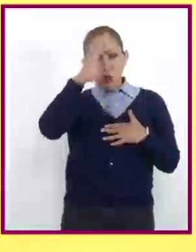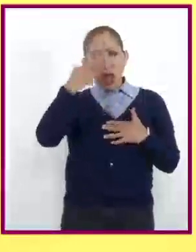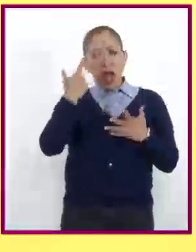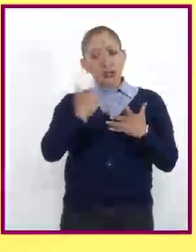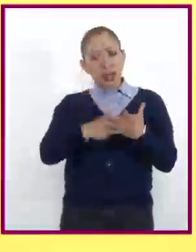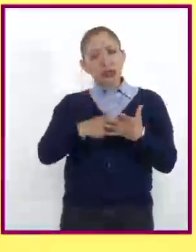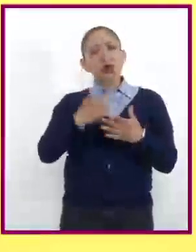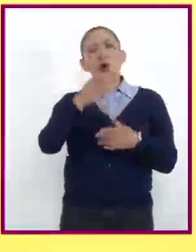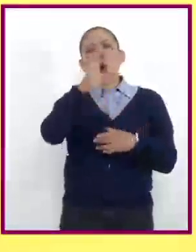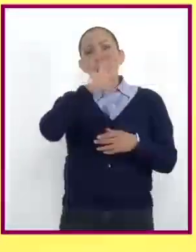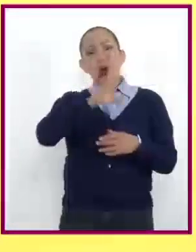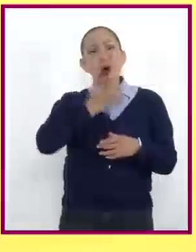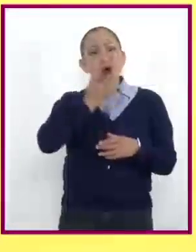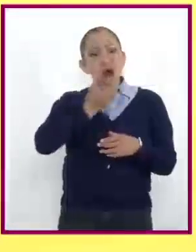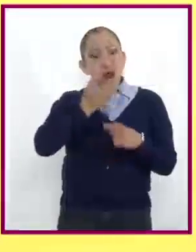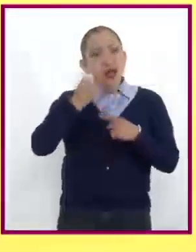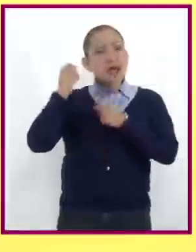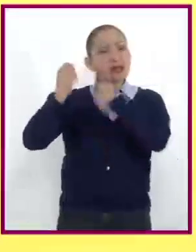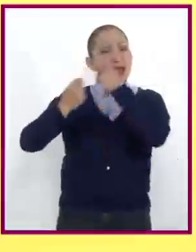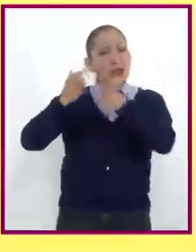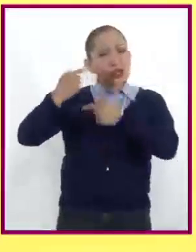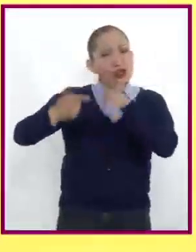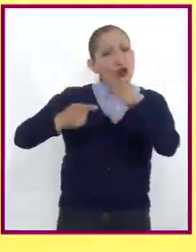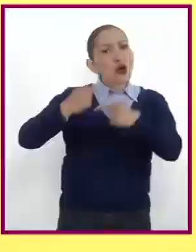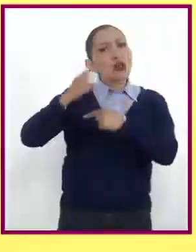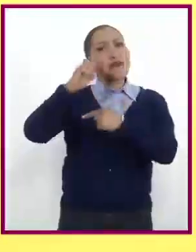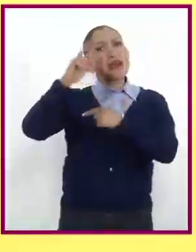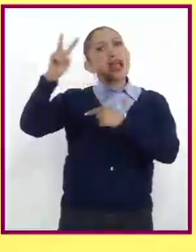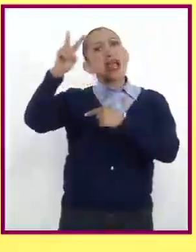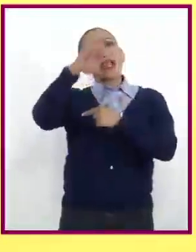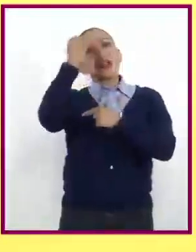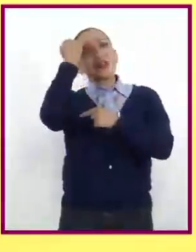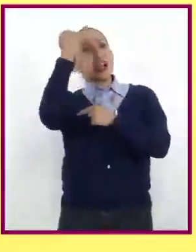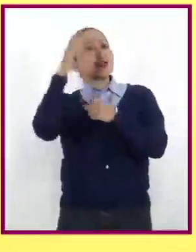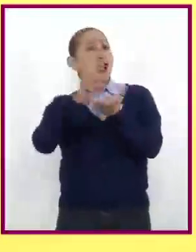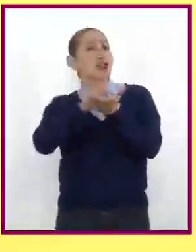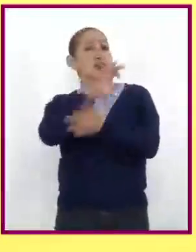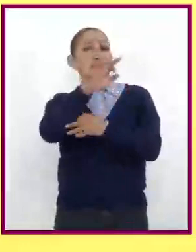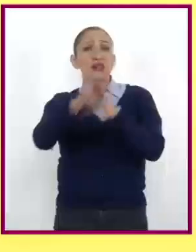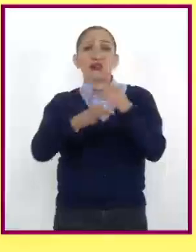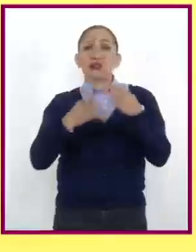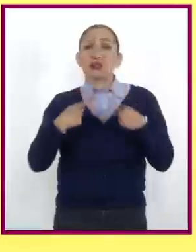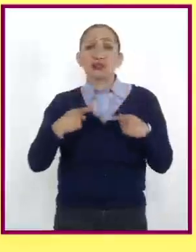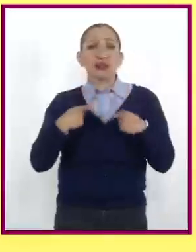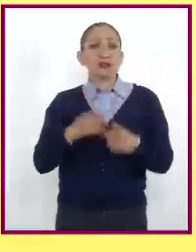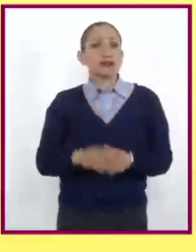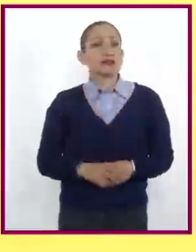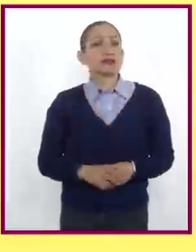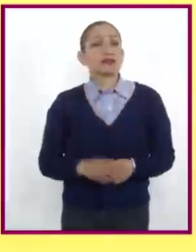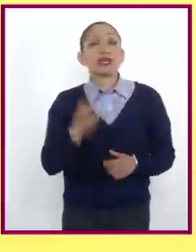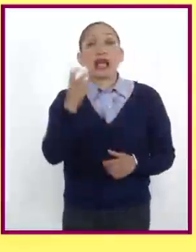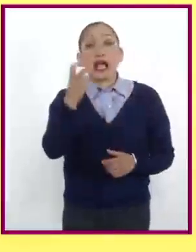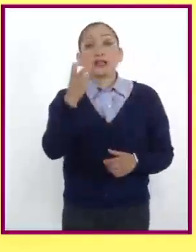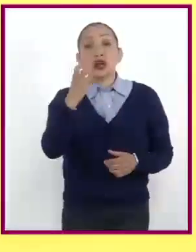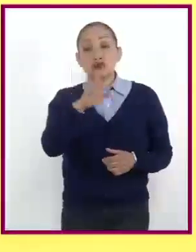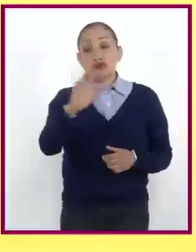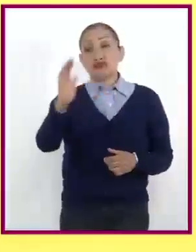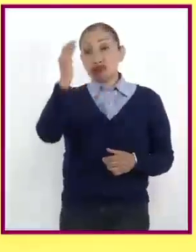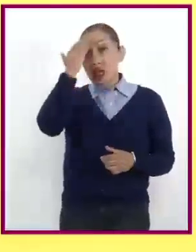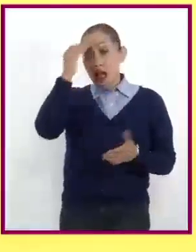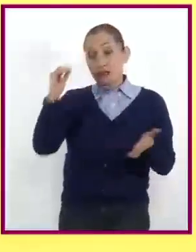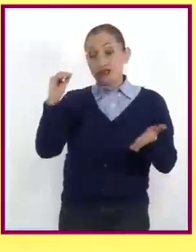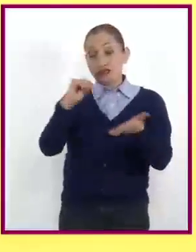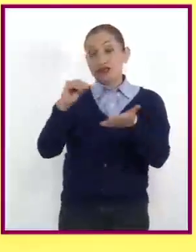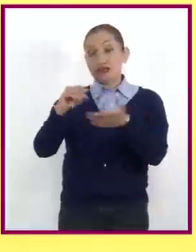por costumbres, tradiciones y formas de ver el mundo, es un derecho de todas las personas. Esto está reconocido en